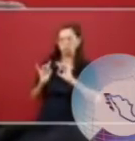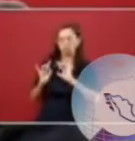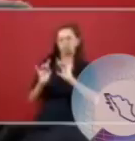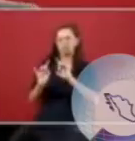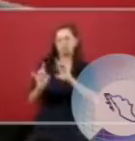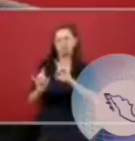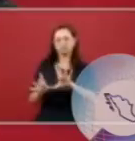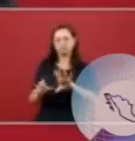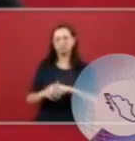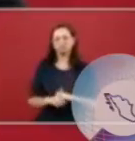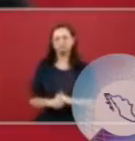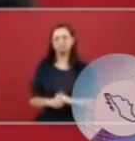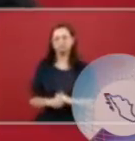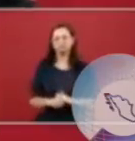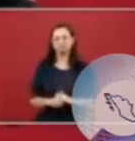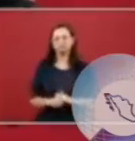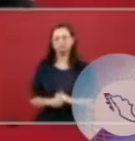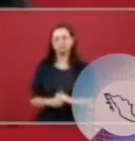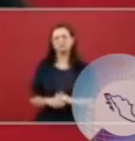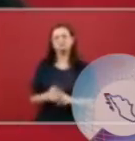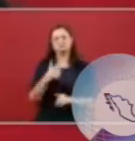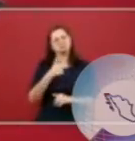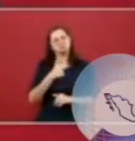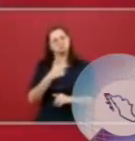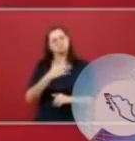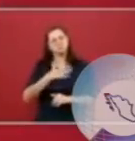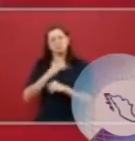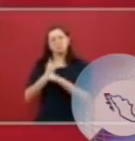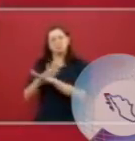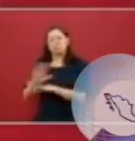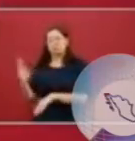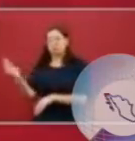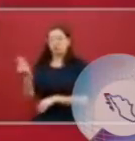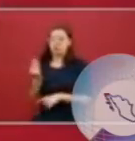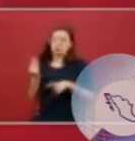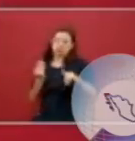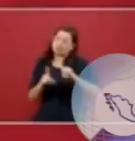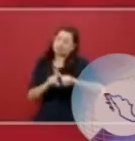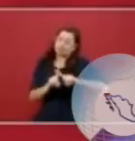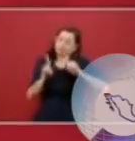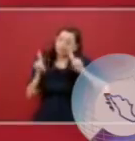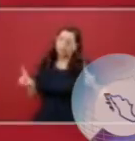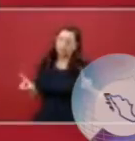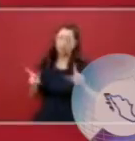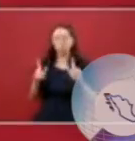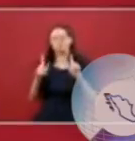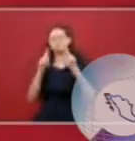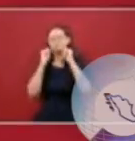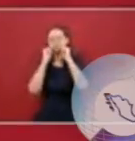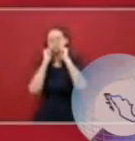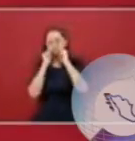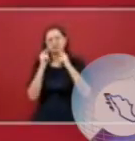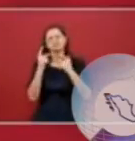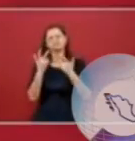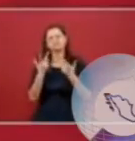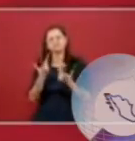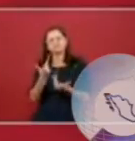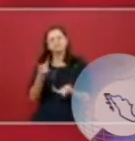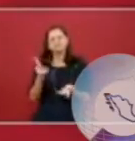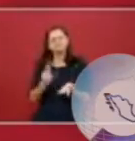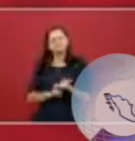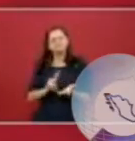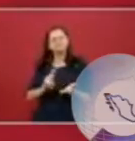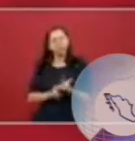Yo tengo una información distinta, pero es válido el que